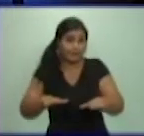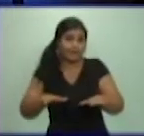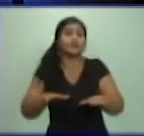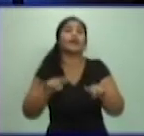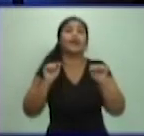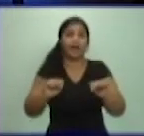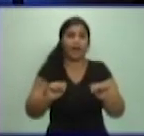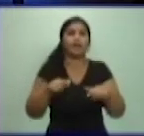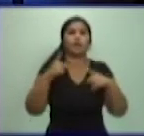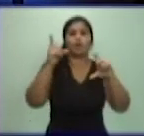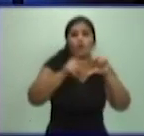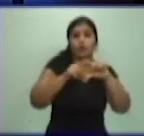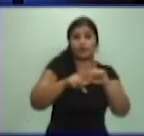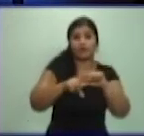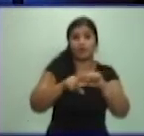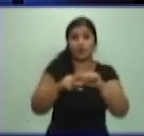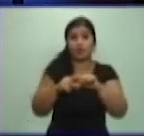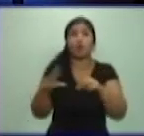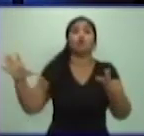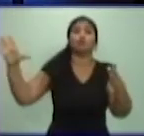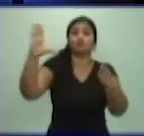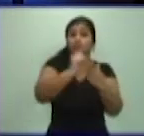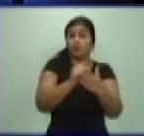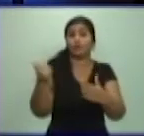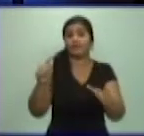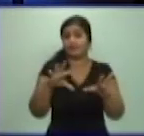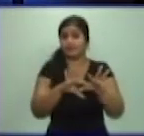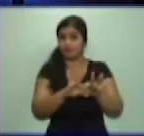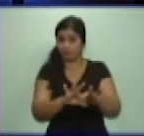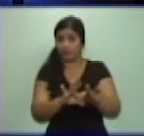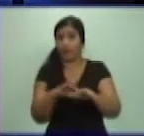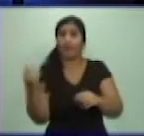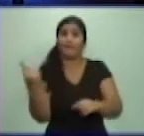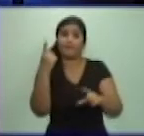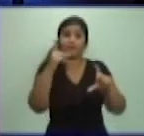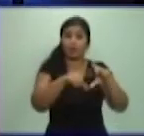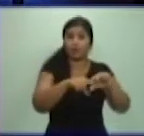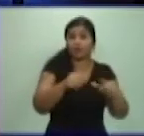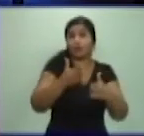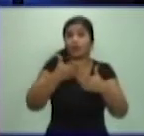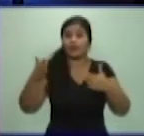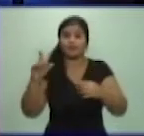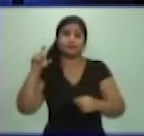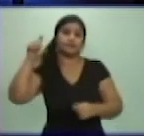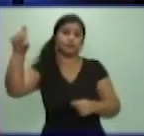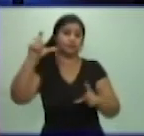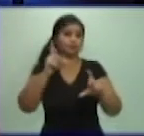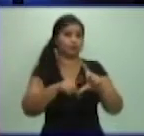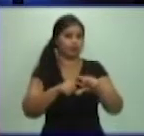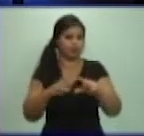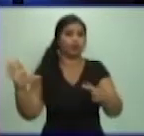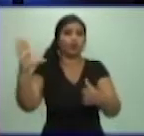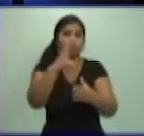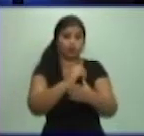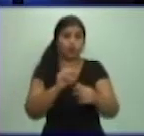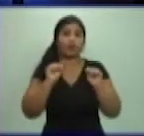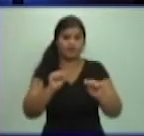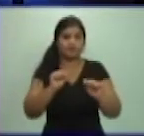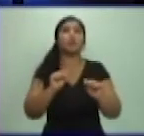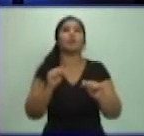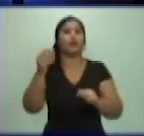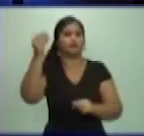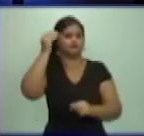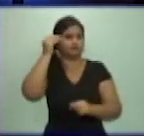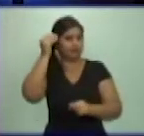Tartufo, que es donde culmina el plan de estudio de la asignatura en el 10º grado. Bueno, todo examen de español